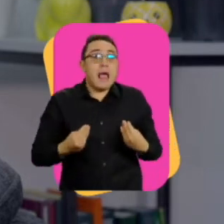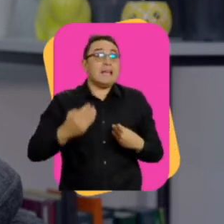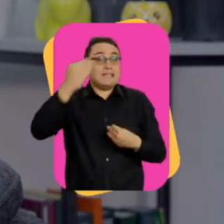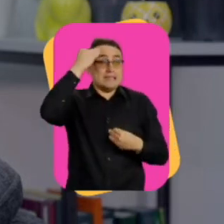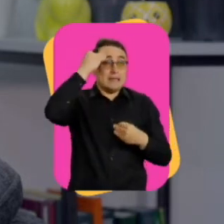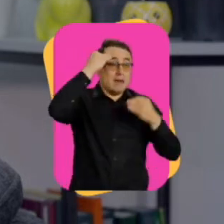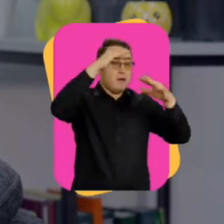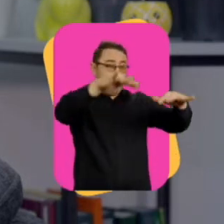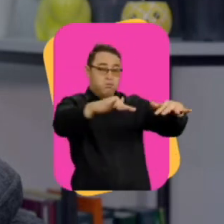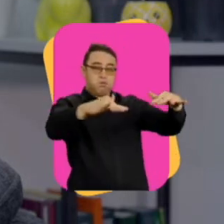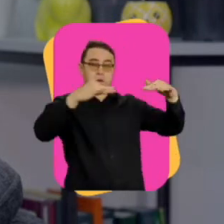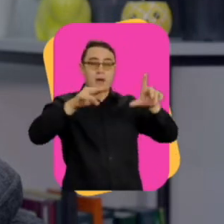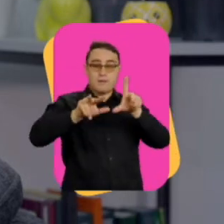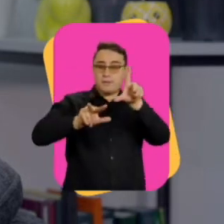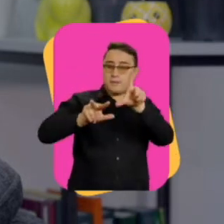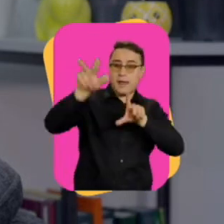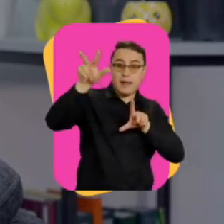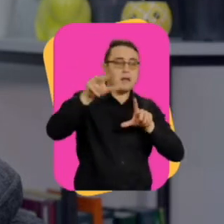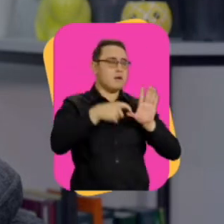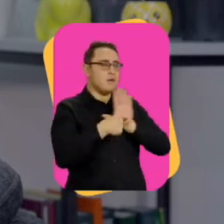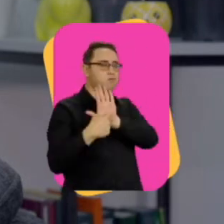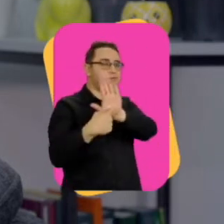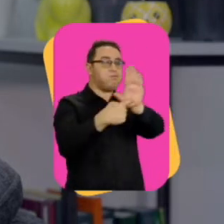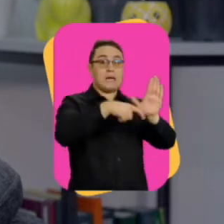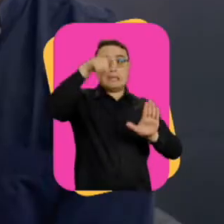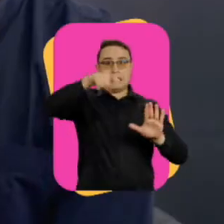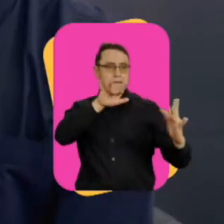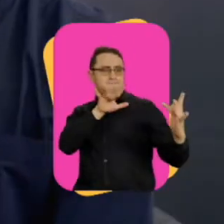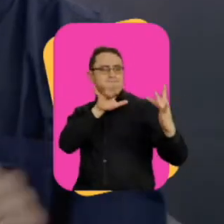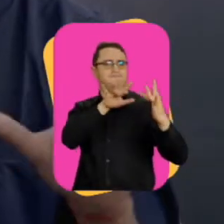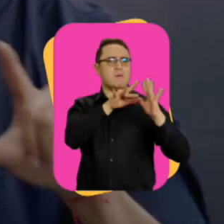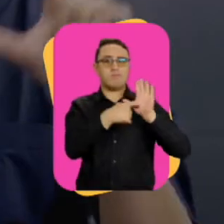las necesidades que el canal y las audiencias tenían en ese momento.